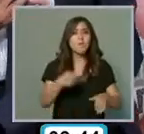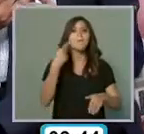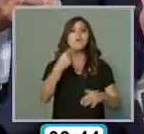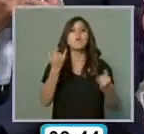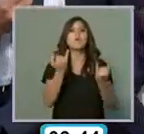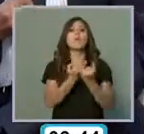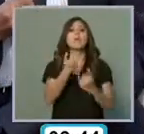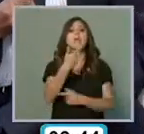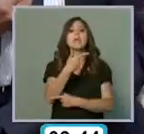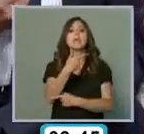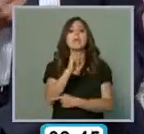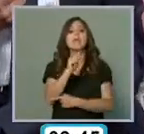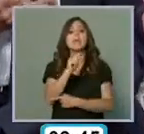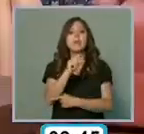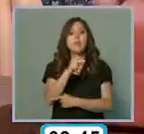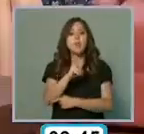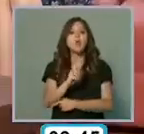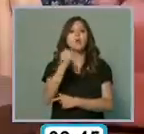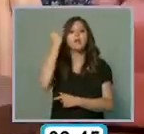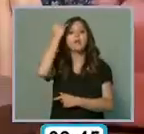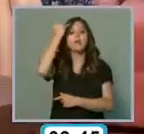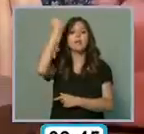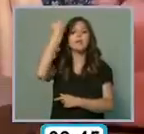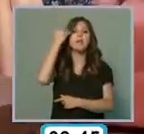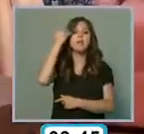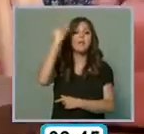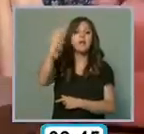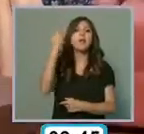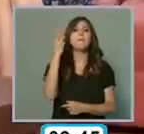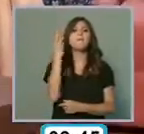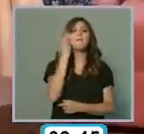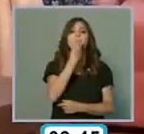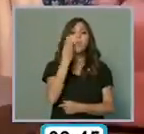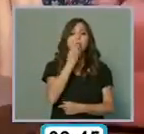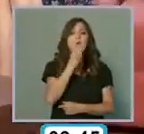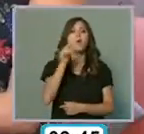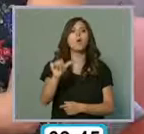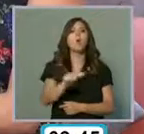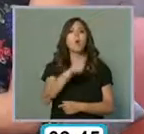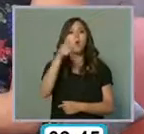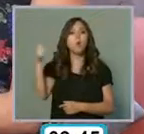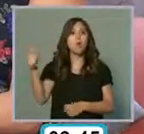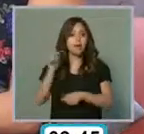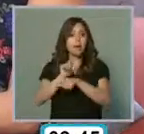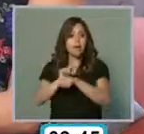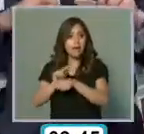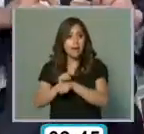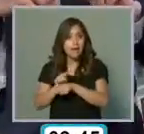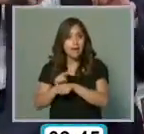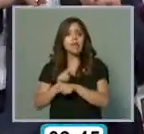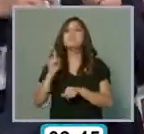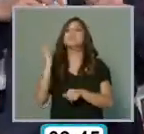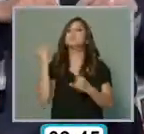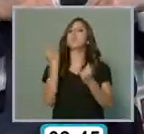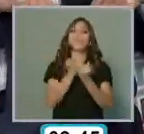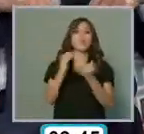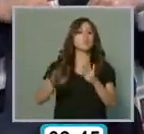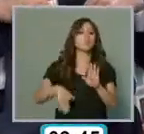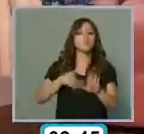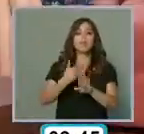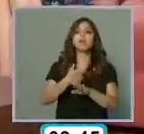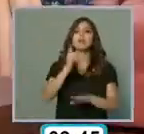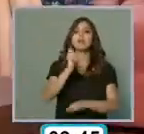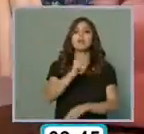gitanos, testigos de Jehová, mormones. La comunidad homosexual era atacada, tenían que utilizar un